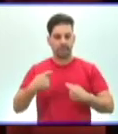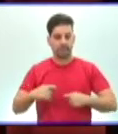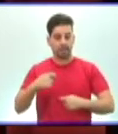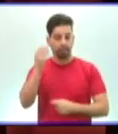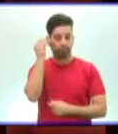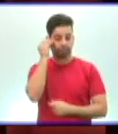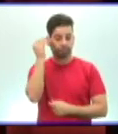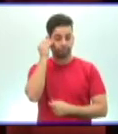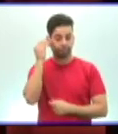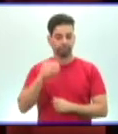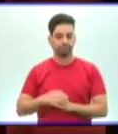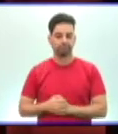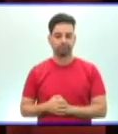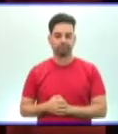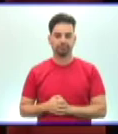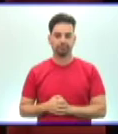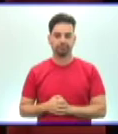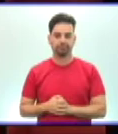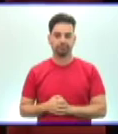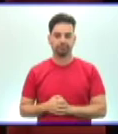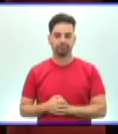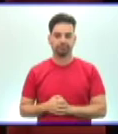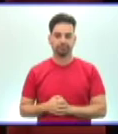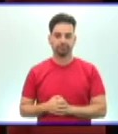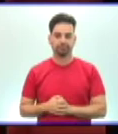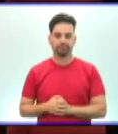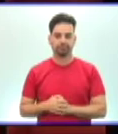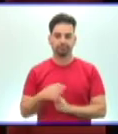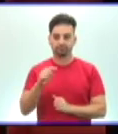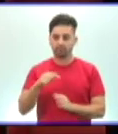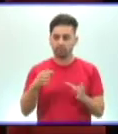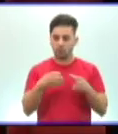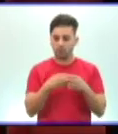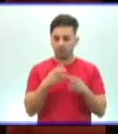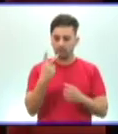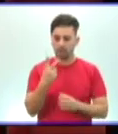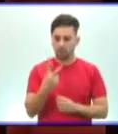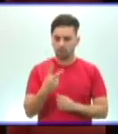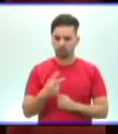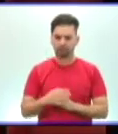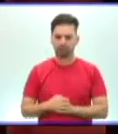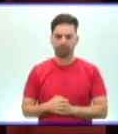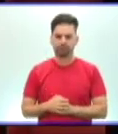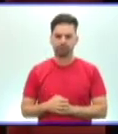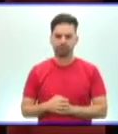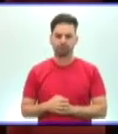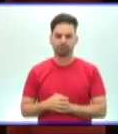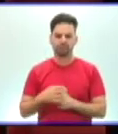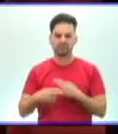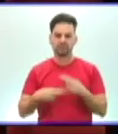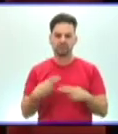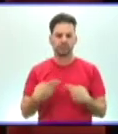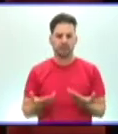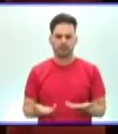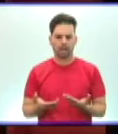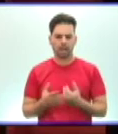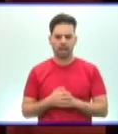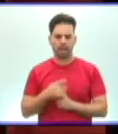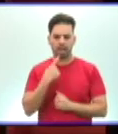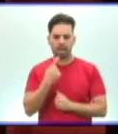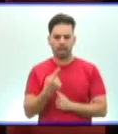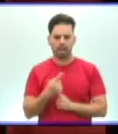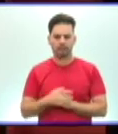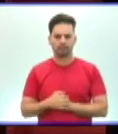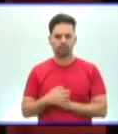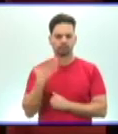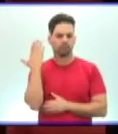curso escolar, ahora con la unidad número 2, referida a medio ambiente y salud. Recordemos entonces estos